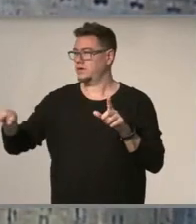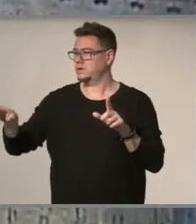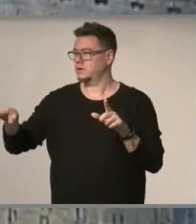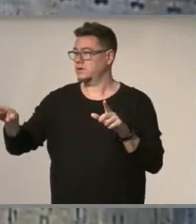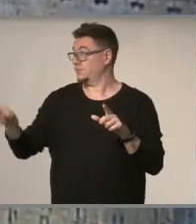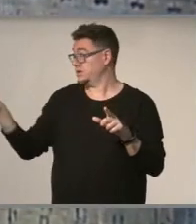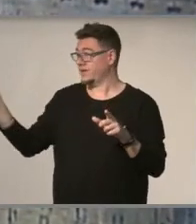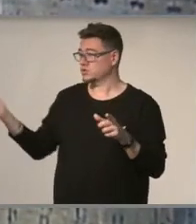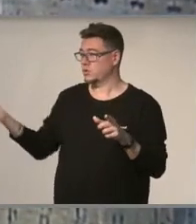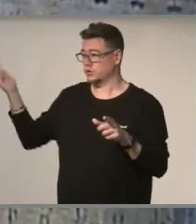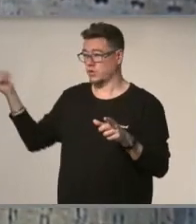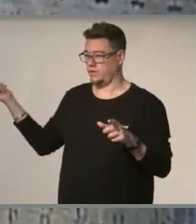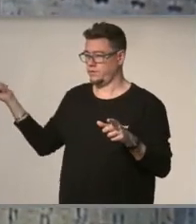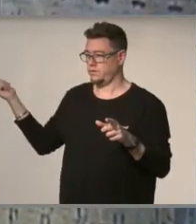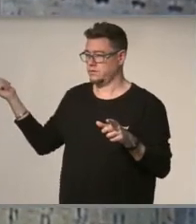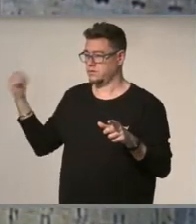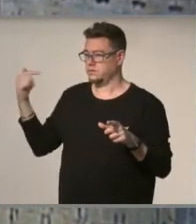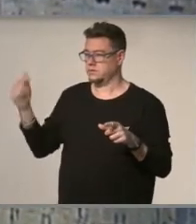hacerlo. Y